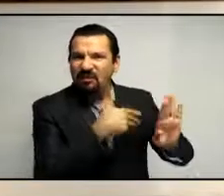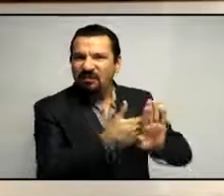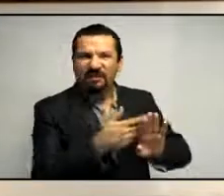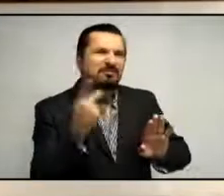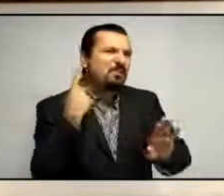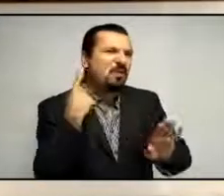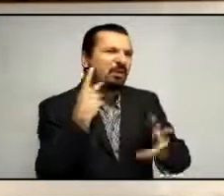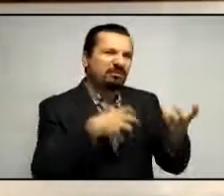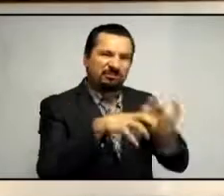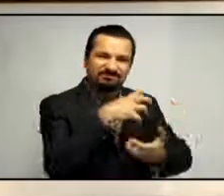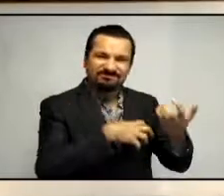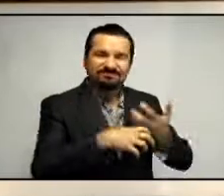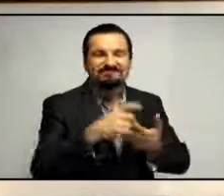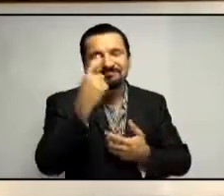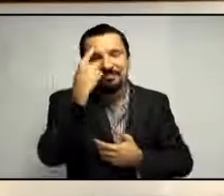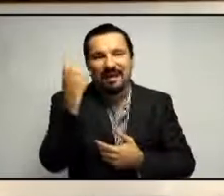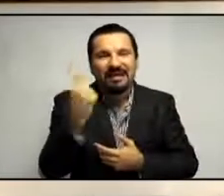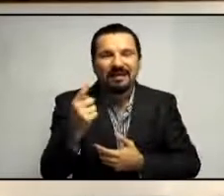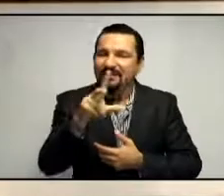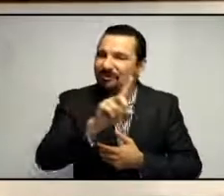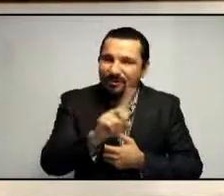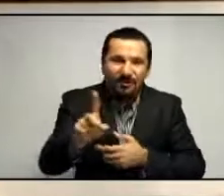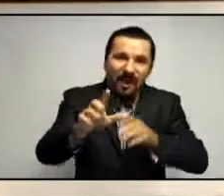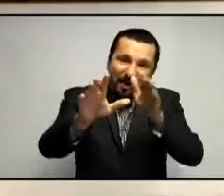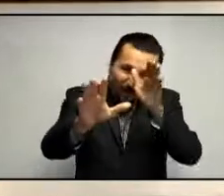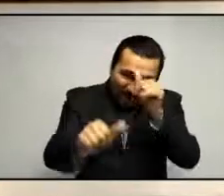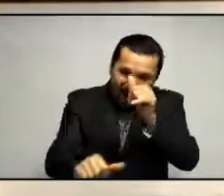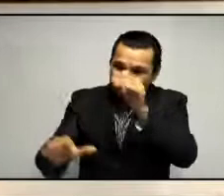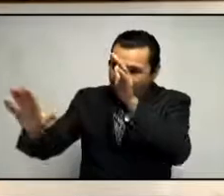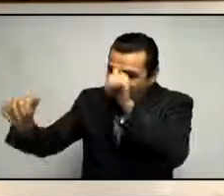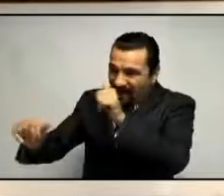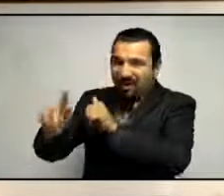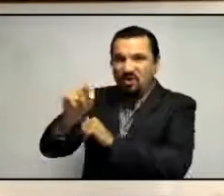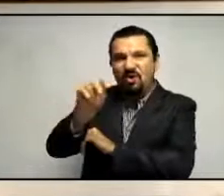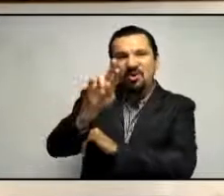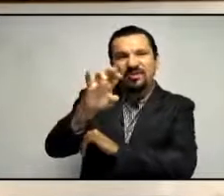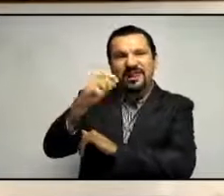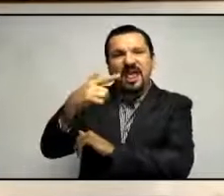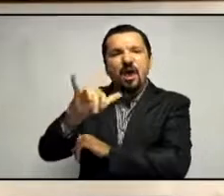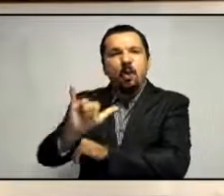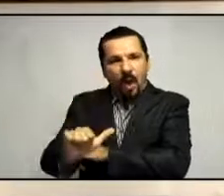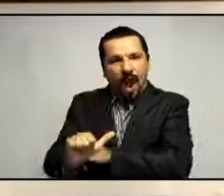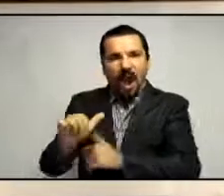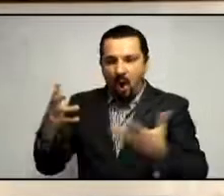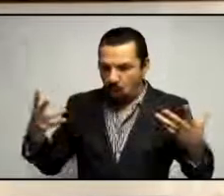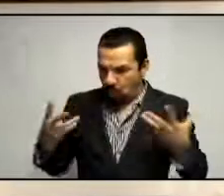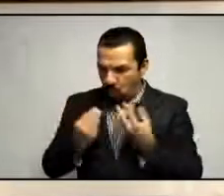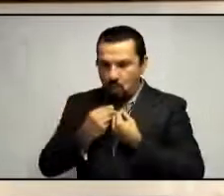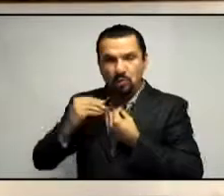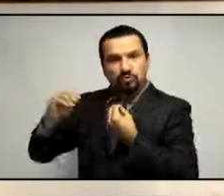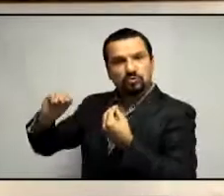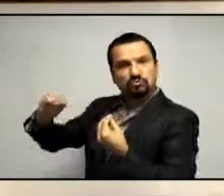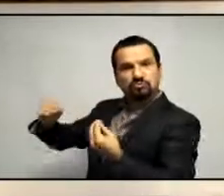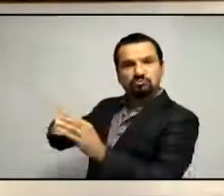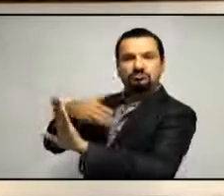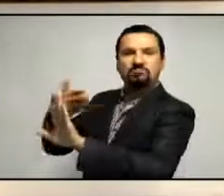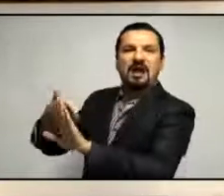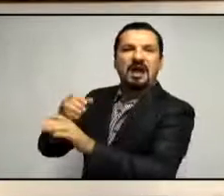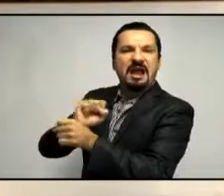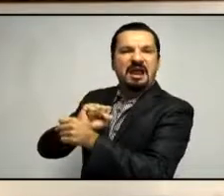fuego. Hagamos una tregua y enfrentemos unidos a este enemigo común